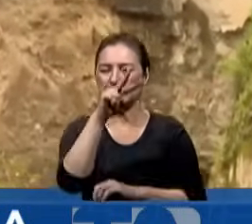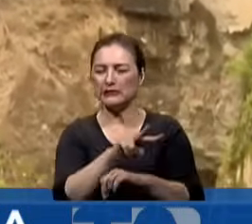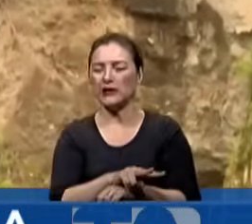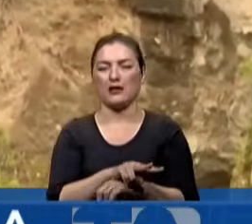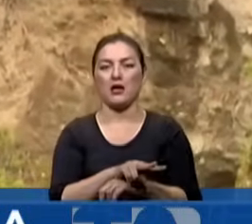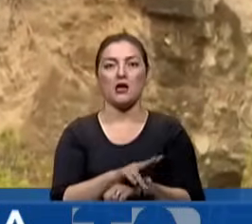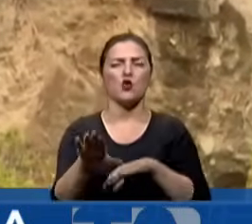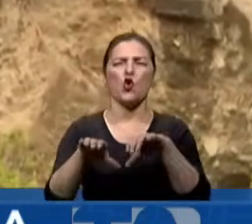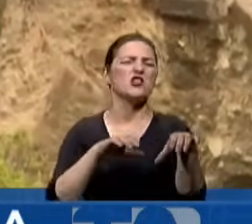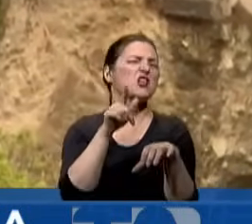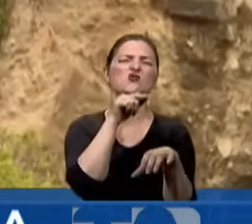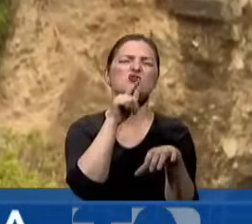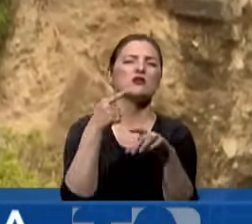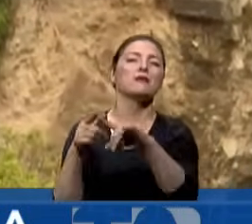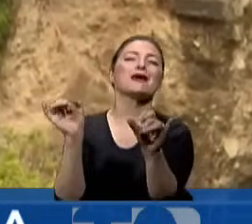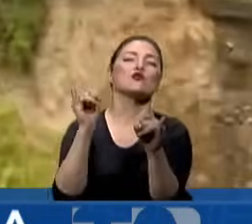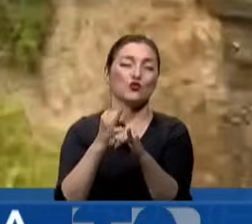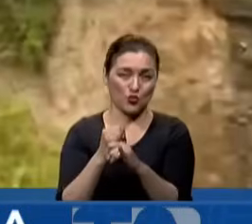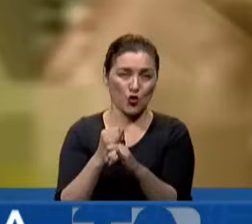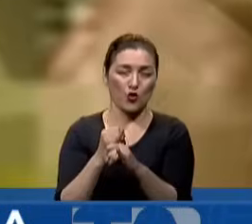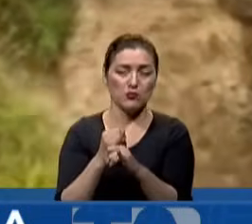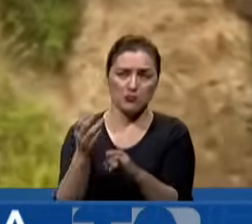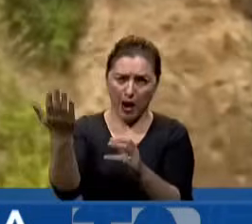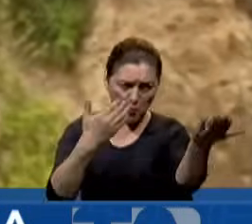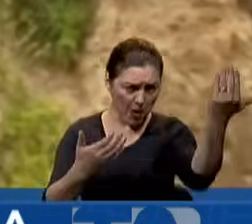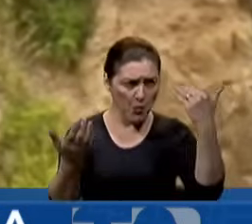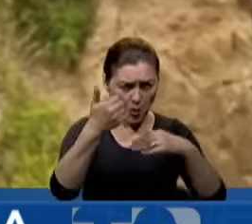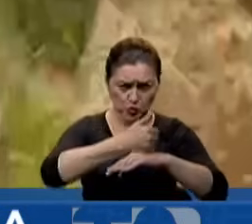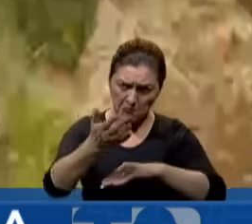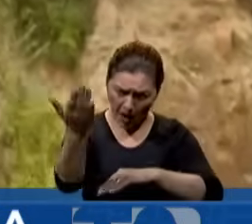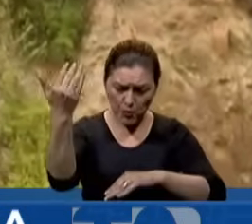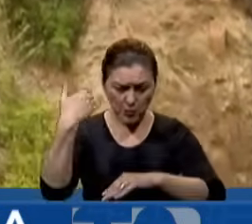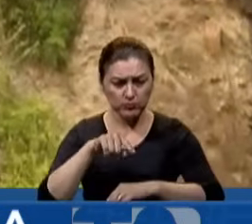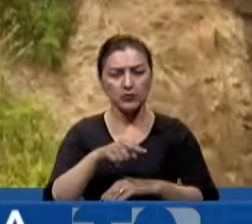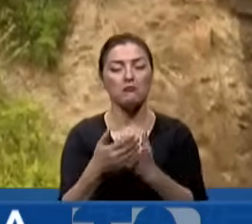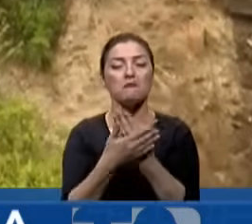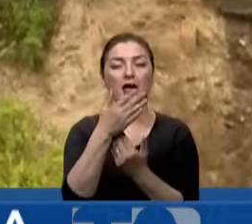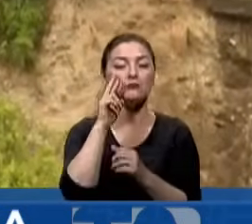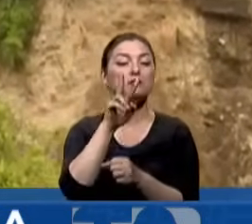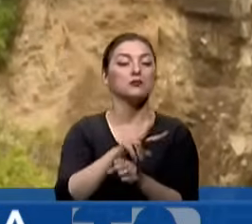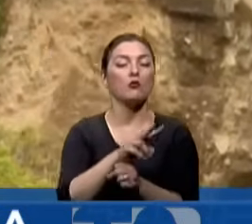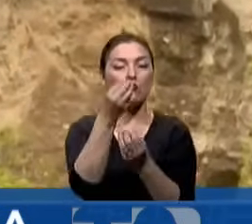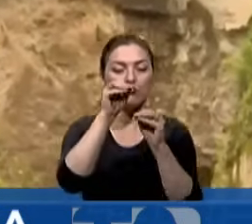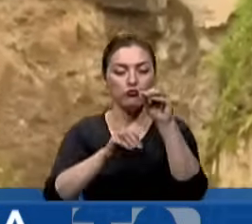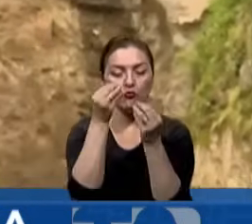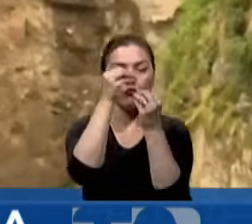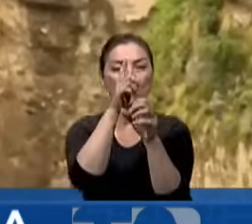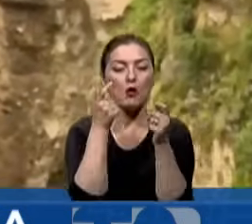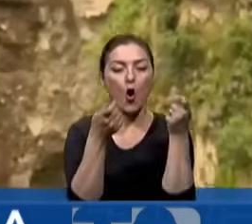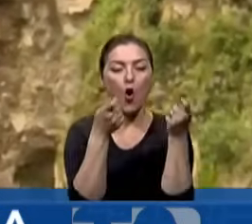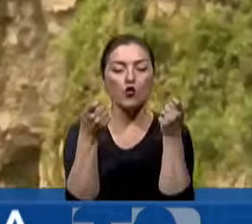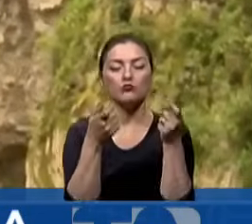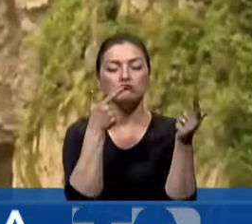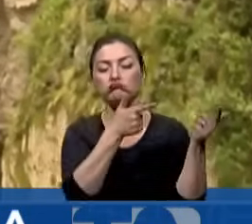realiza de manera coordinada y articulada con las otras instituciones para poder brindar las facilidades para las inspecciones o informes o monitoreos que